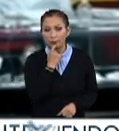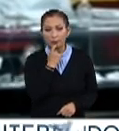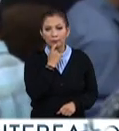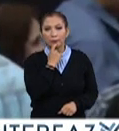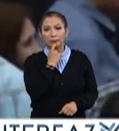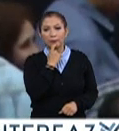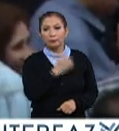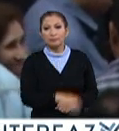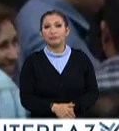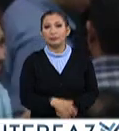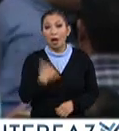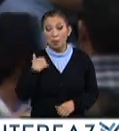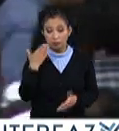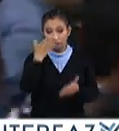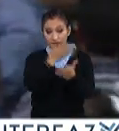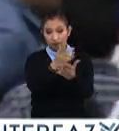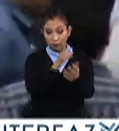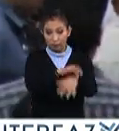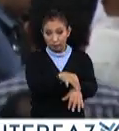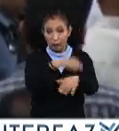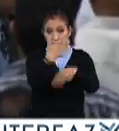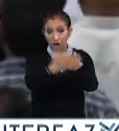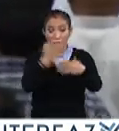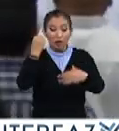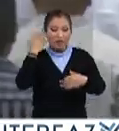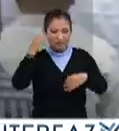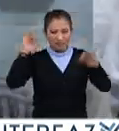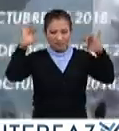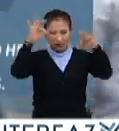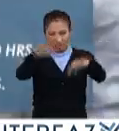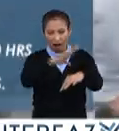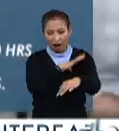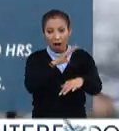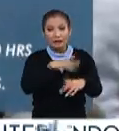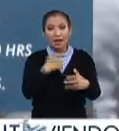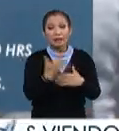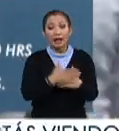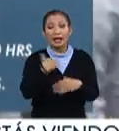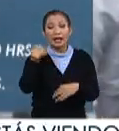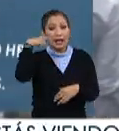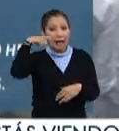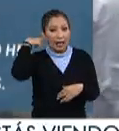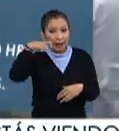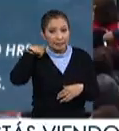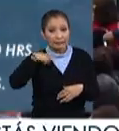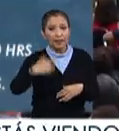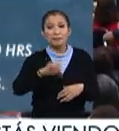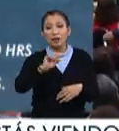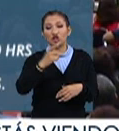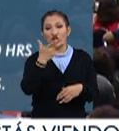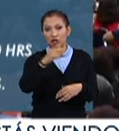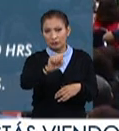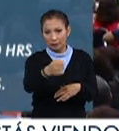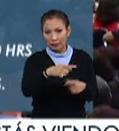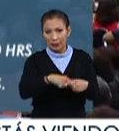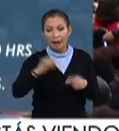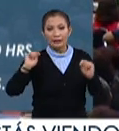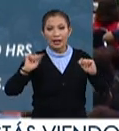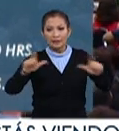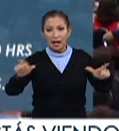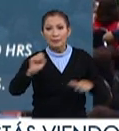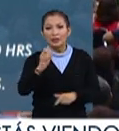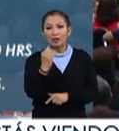Obrador. De manera presencial, los próximos foros que se tienen contemplados se realizarán en Querétaro este 28 de septiembre,